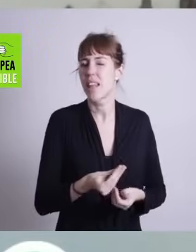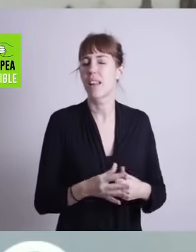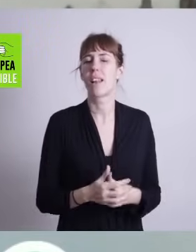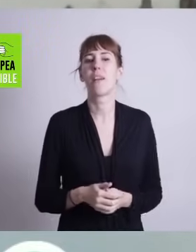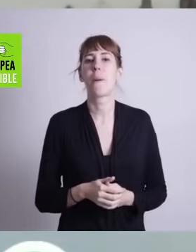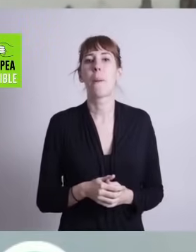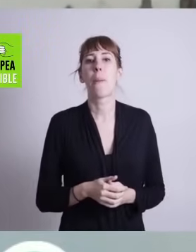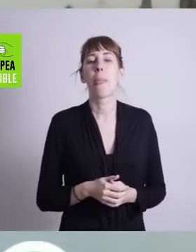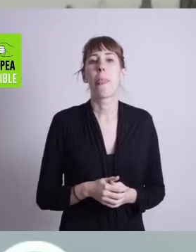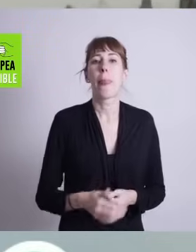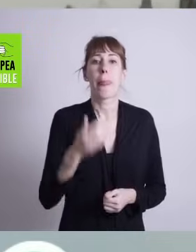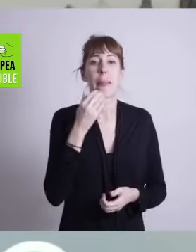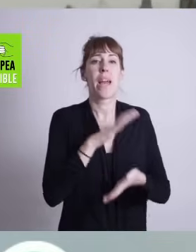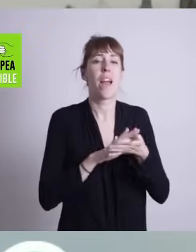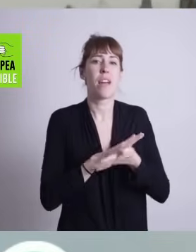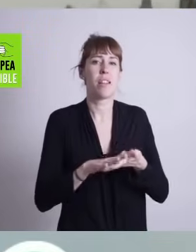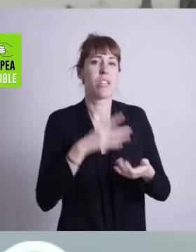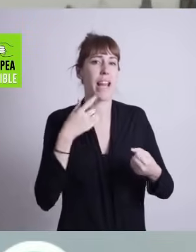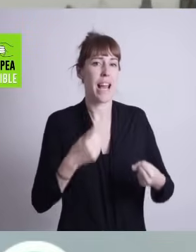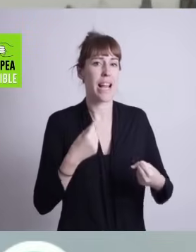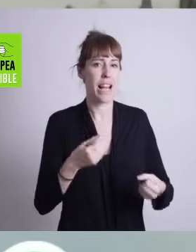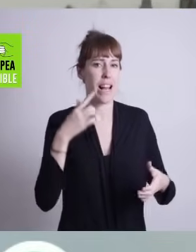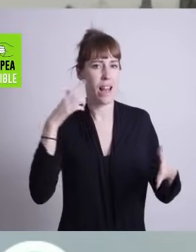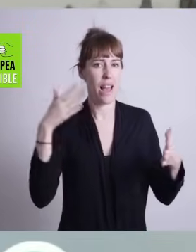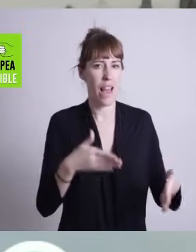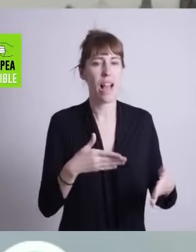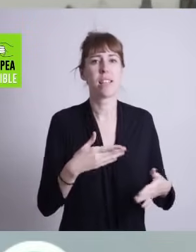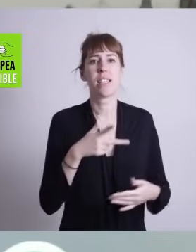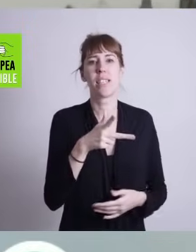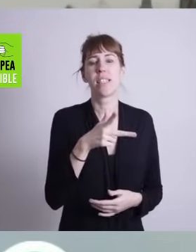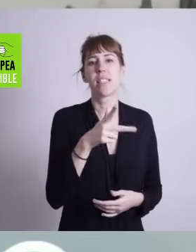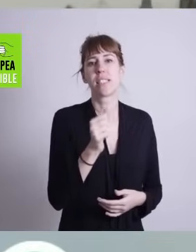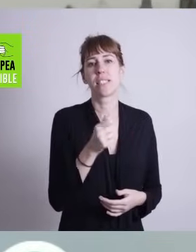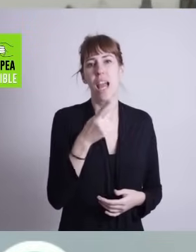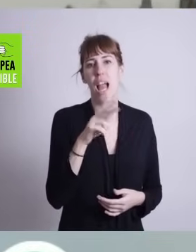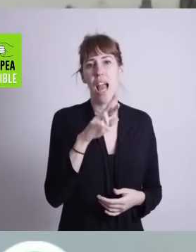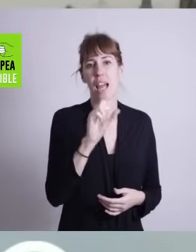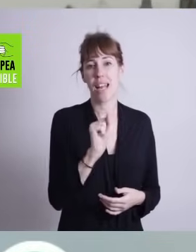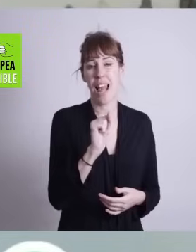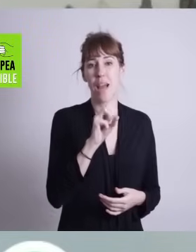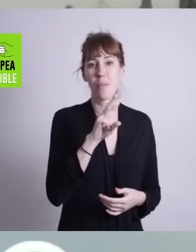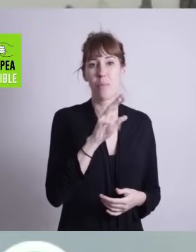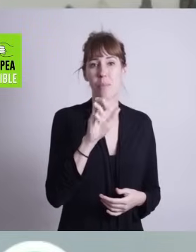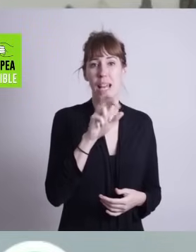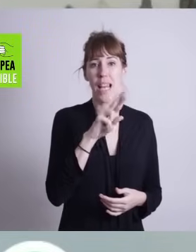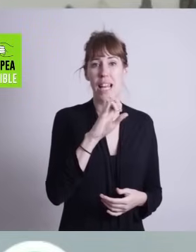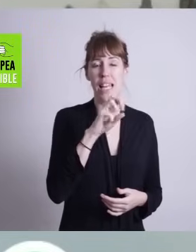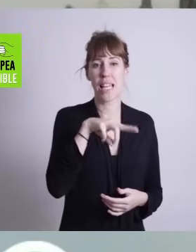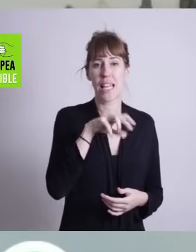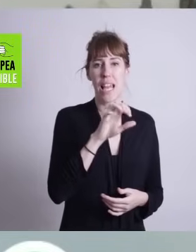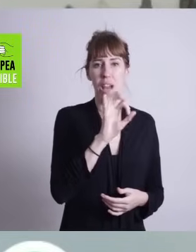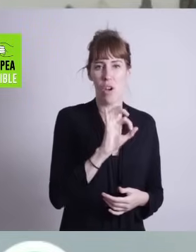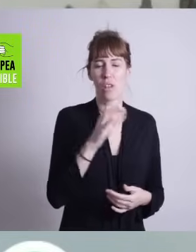Si nos vamos a la parte energética, estaríamos hablando del chakra raíz en la zona del perineo y si nos vamos a la parte anatómico-física,